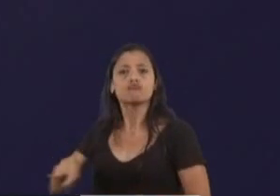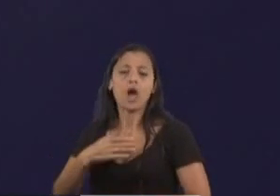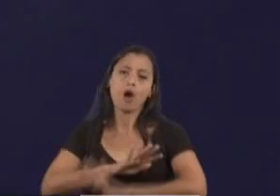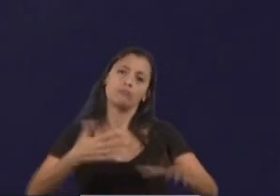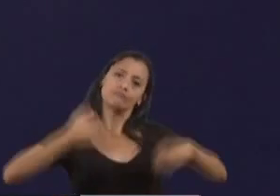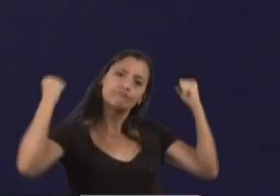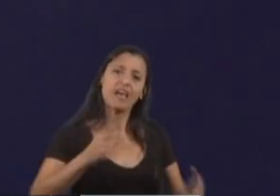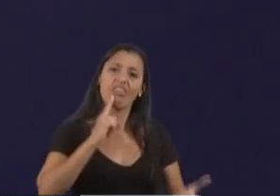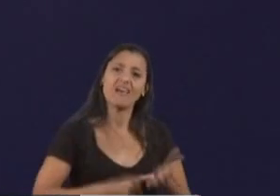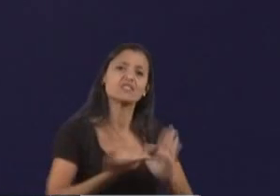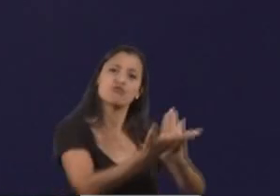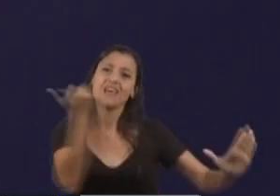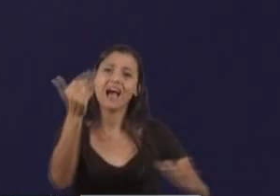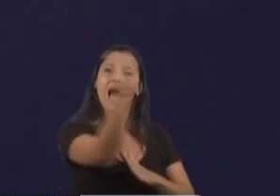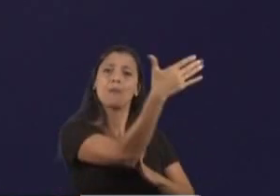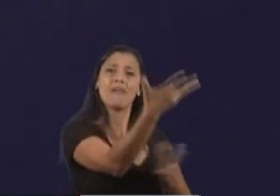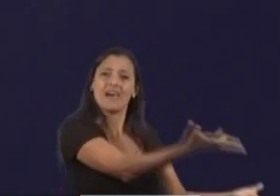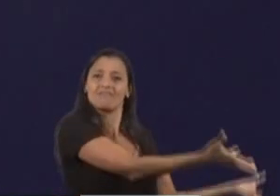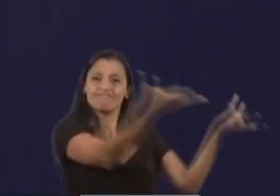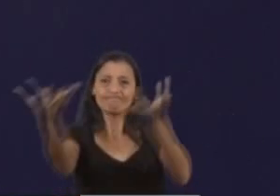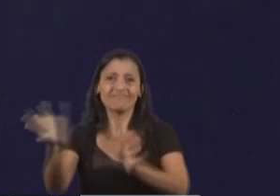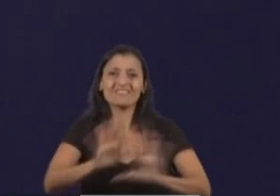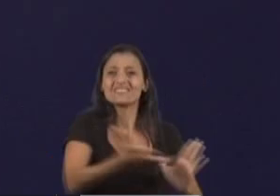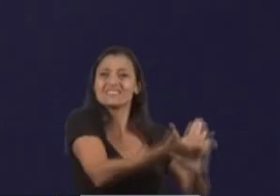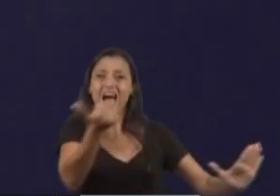de retirar la bandera por